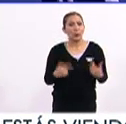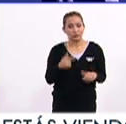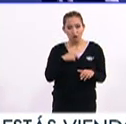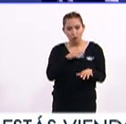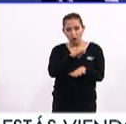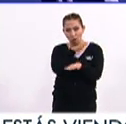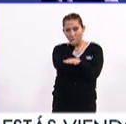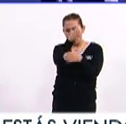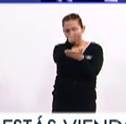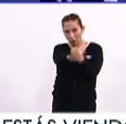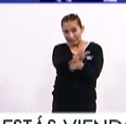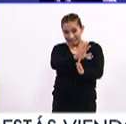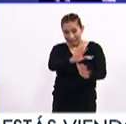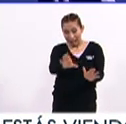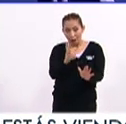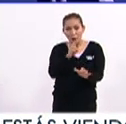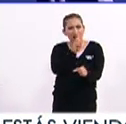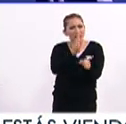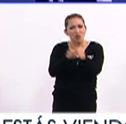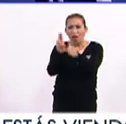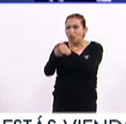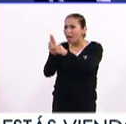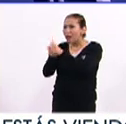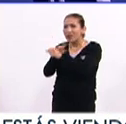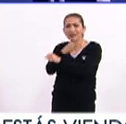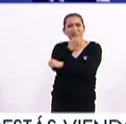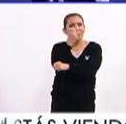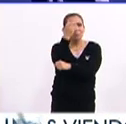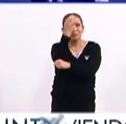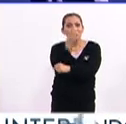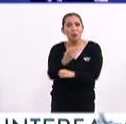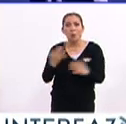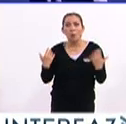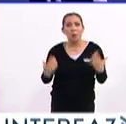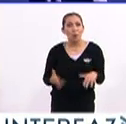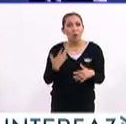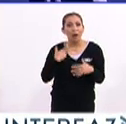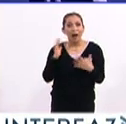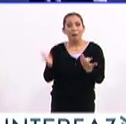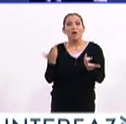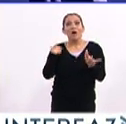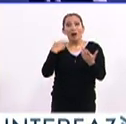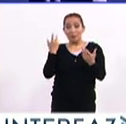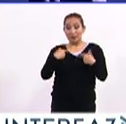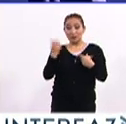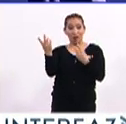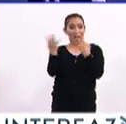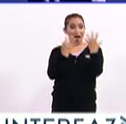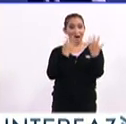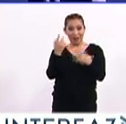que llegué fue como naturaleza al 100%. Recibes la calidad de la gente desde que te bajas del